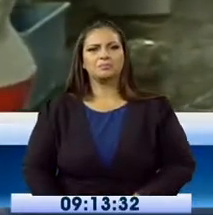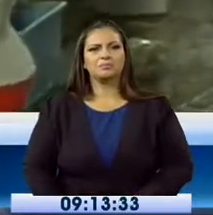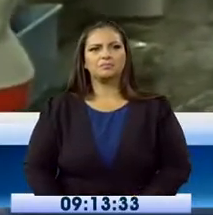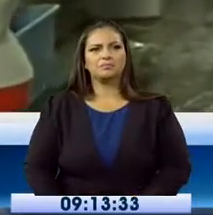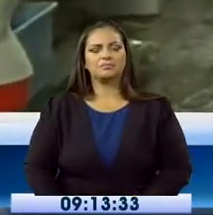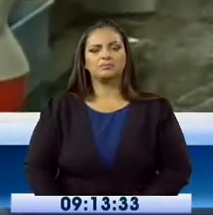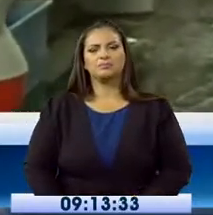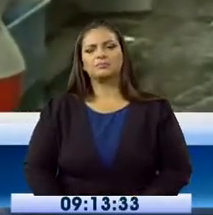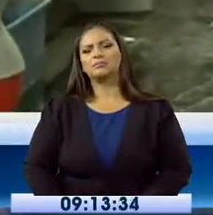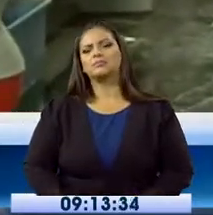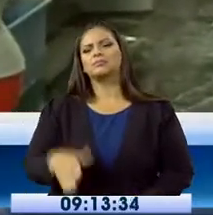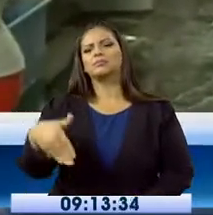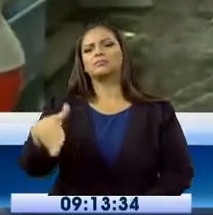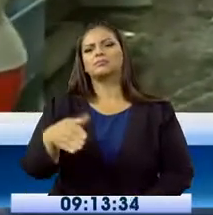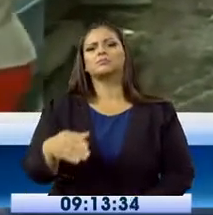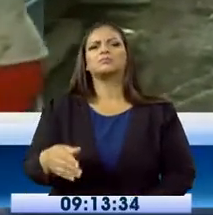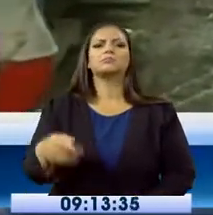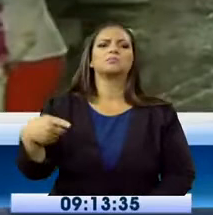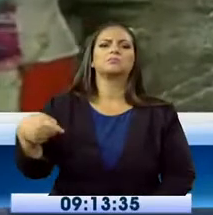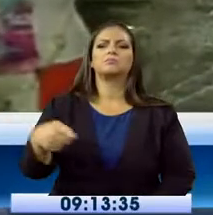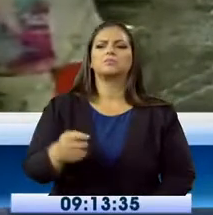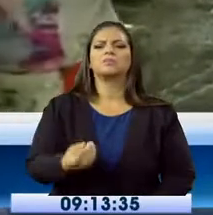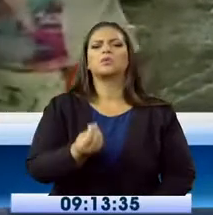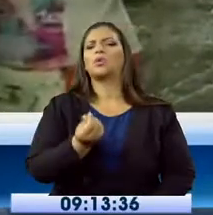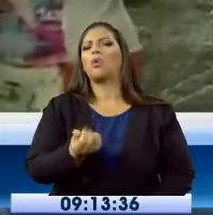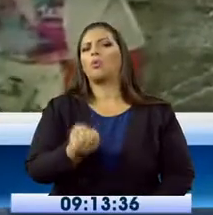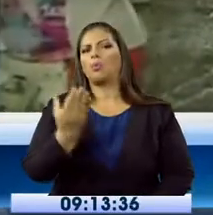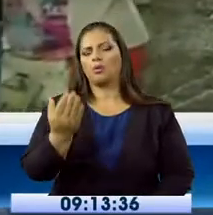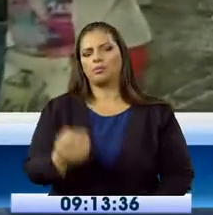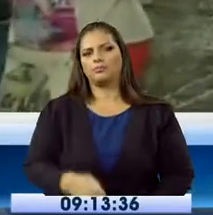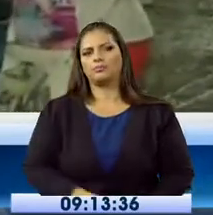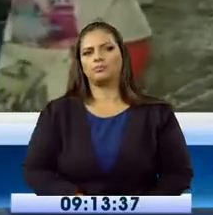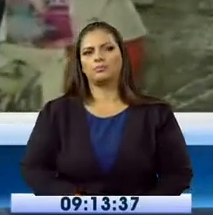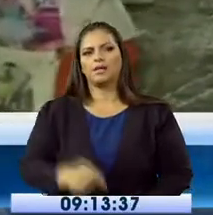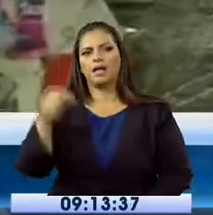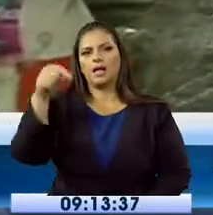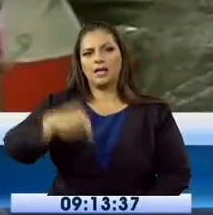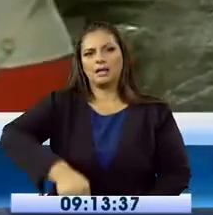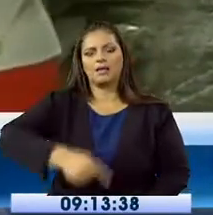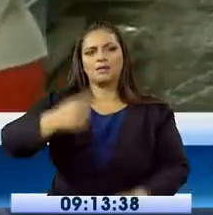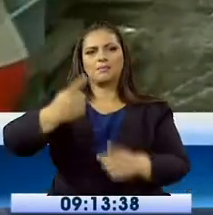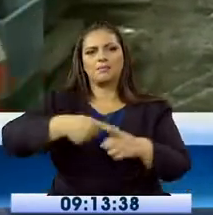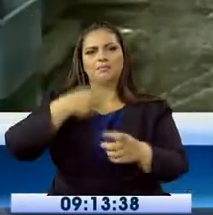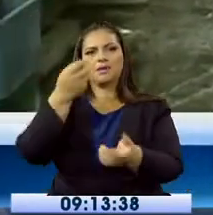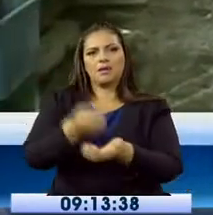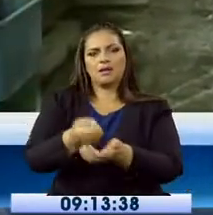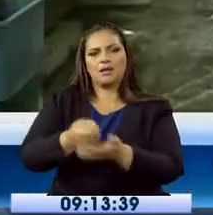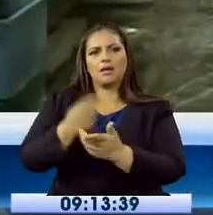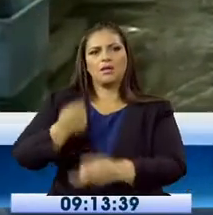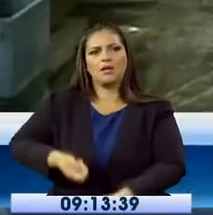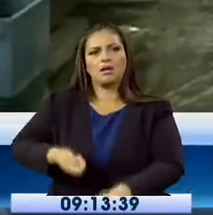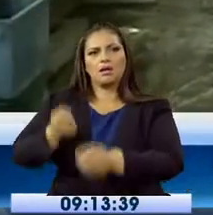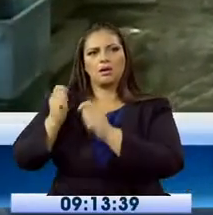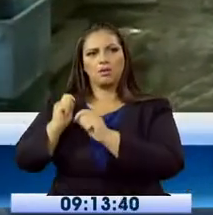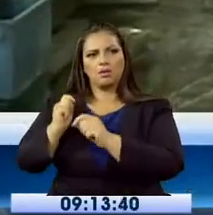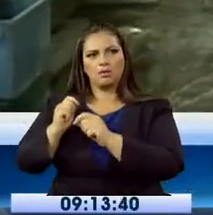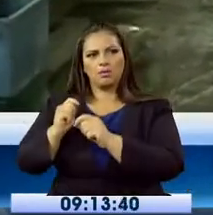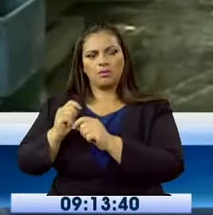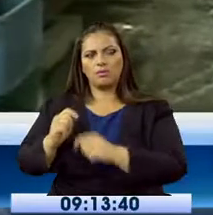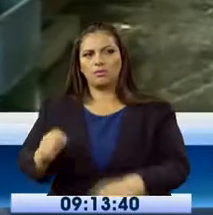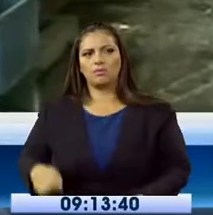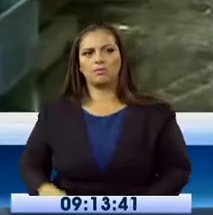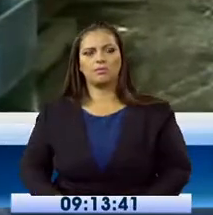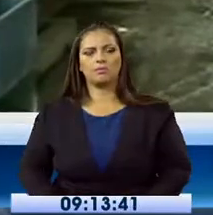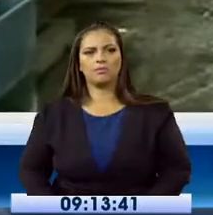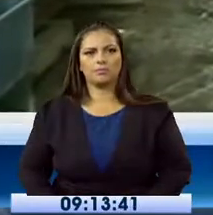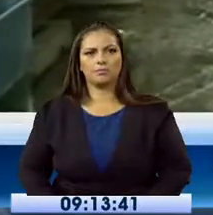está más o menos los precios aquí en Caraguay. Insisto, aquí en Caraguay, en donde existe también aquí un atracadero